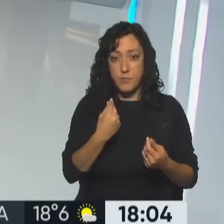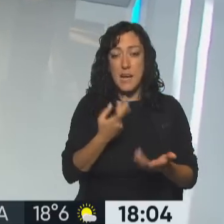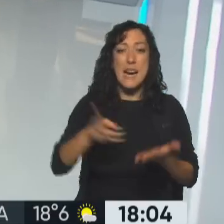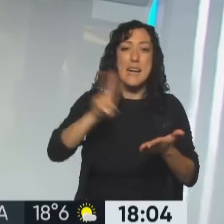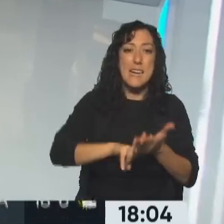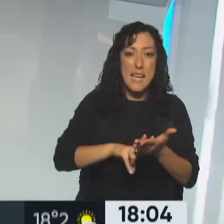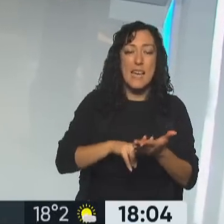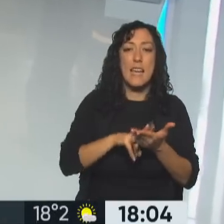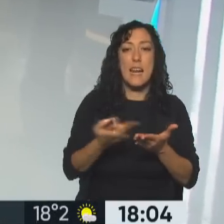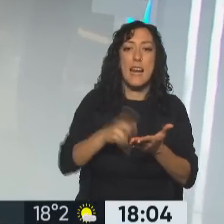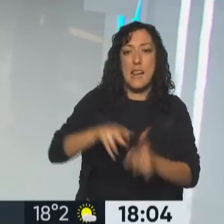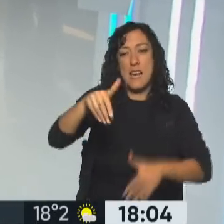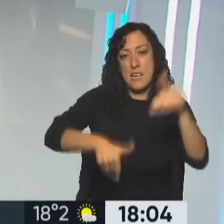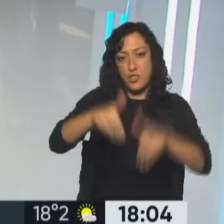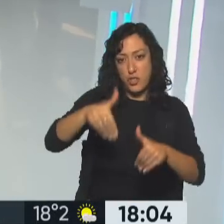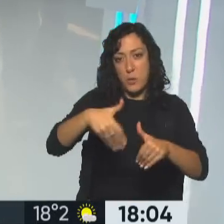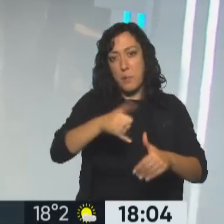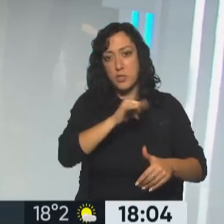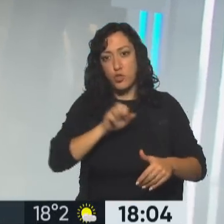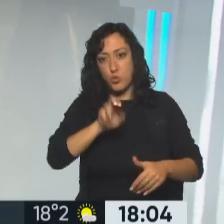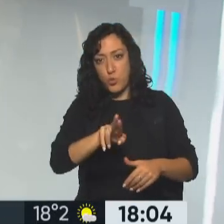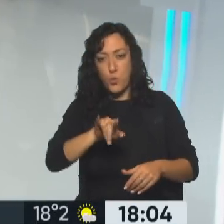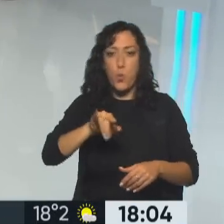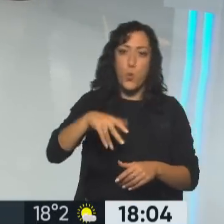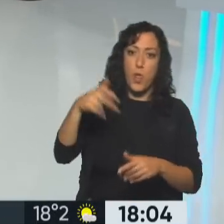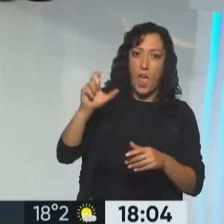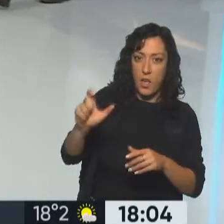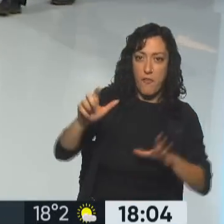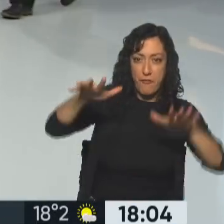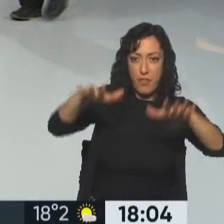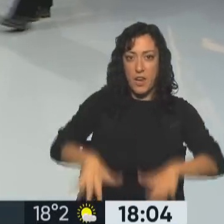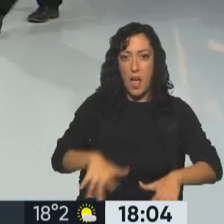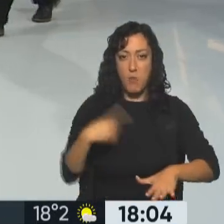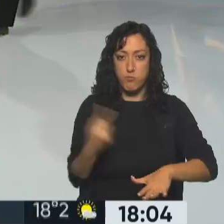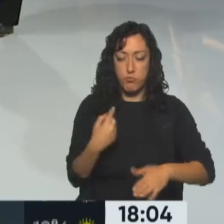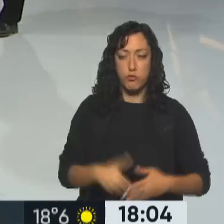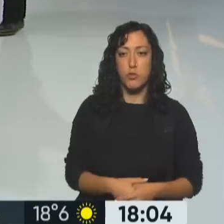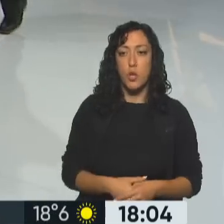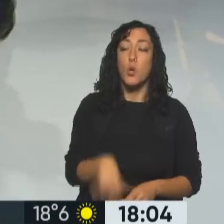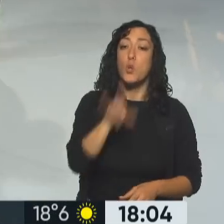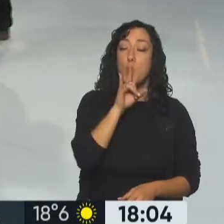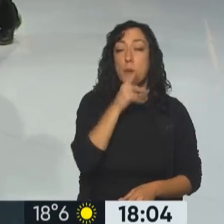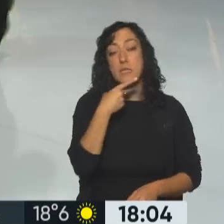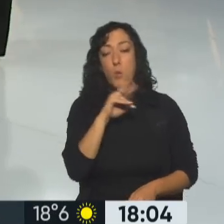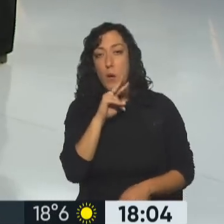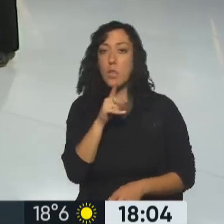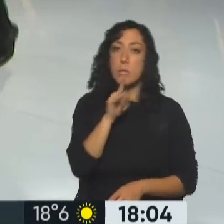las reelecciones a Mansur y a Uñoc. Un tema, Tucumán y San Juan. Tucumán y San